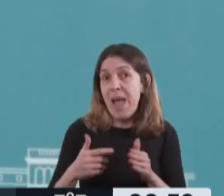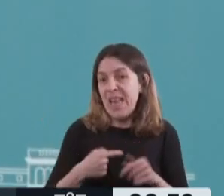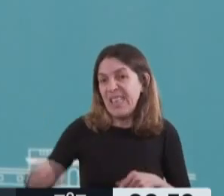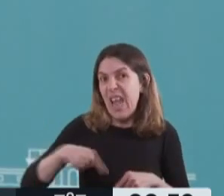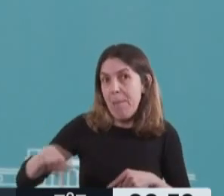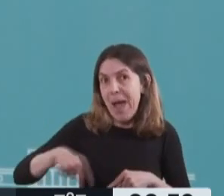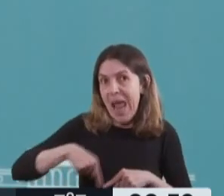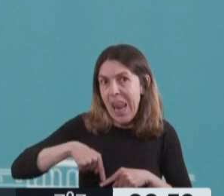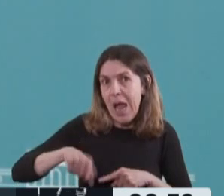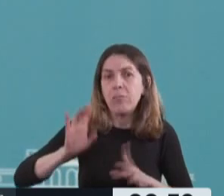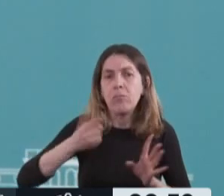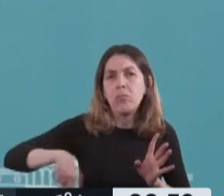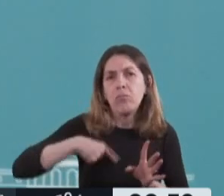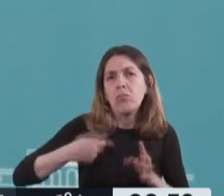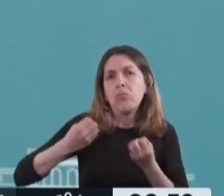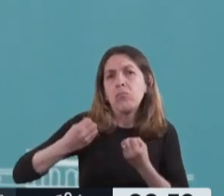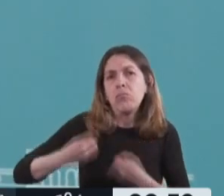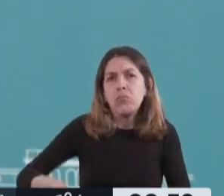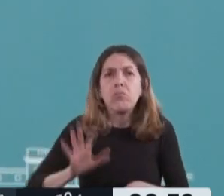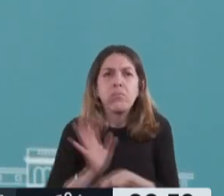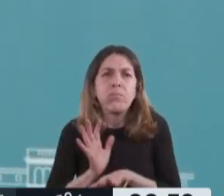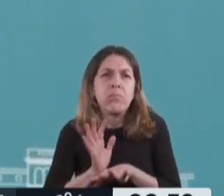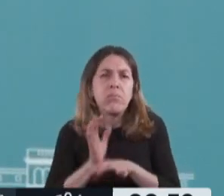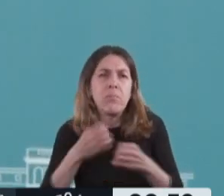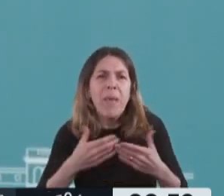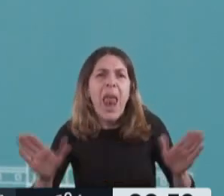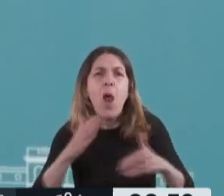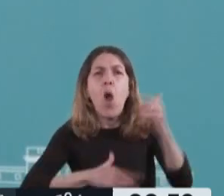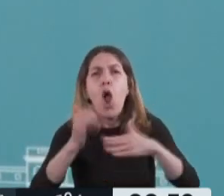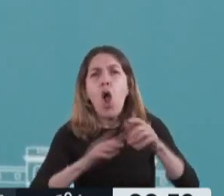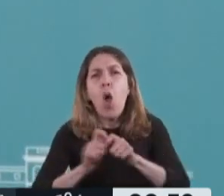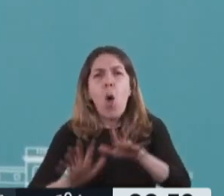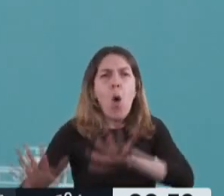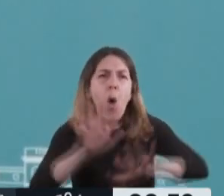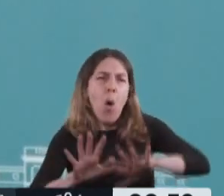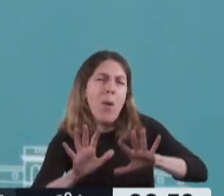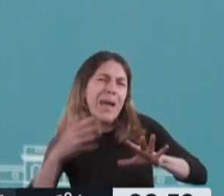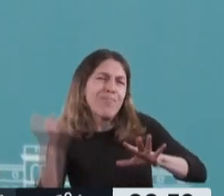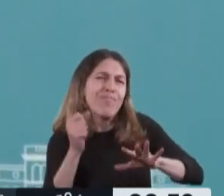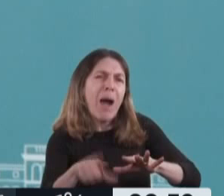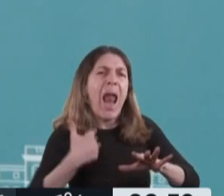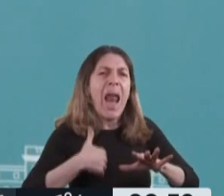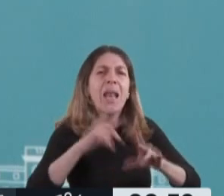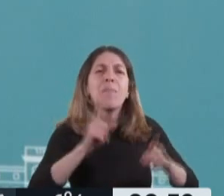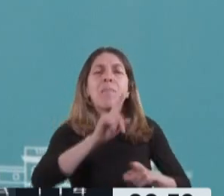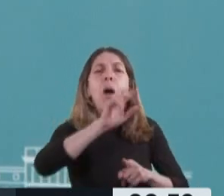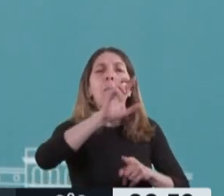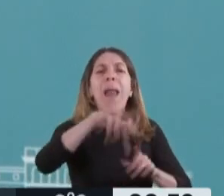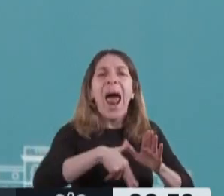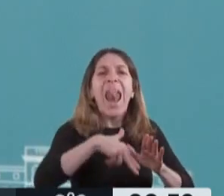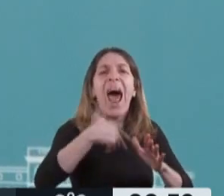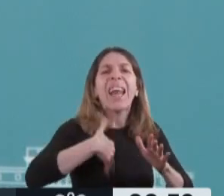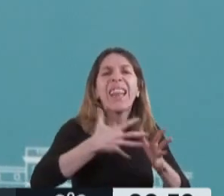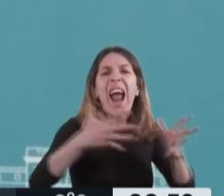iniciamos la ejecución de obras muy importantes estratégicas para la argentina en el marco del plan argentina grande el